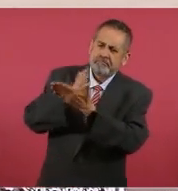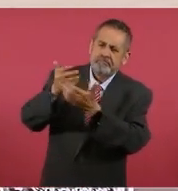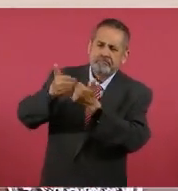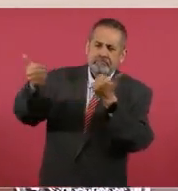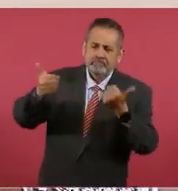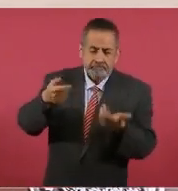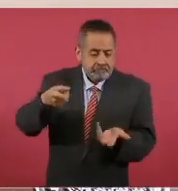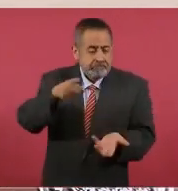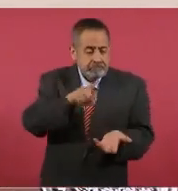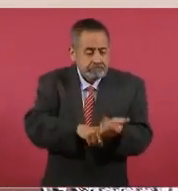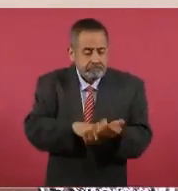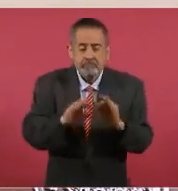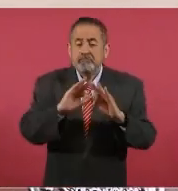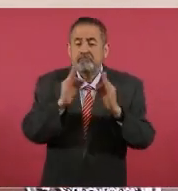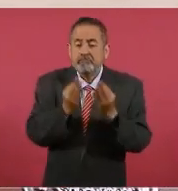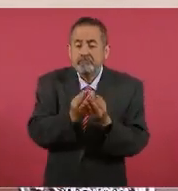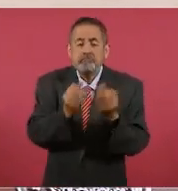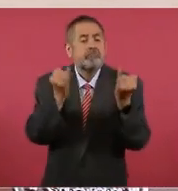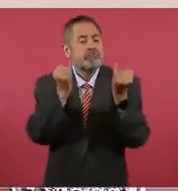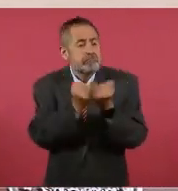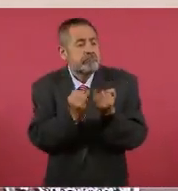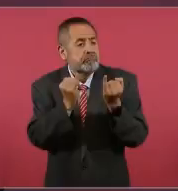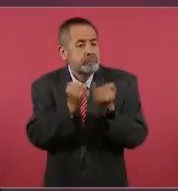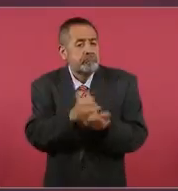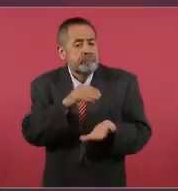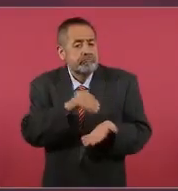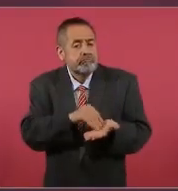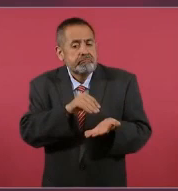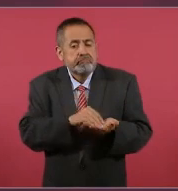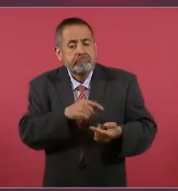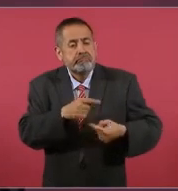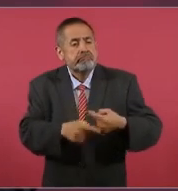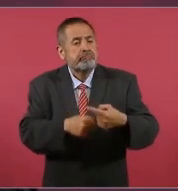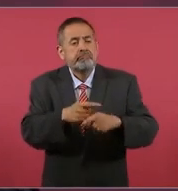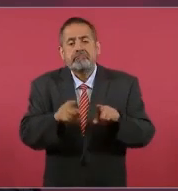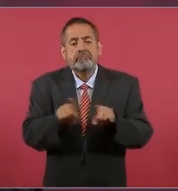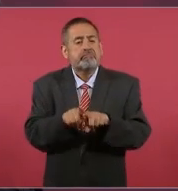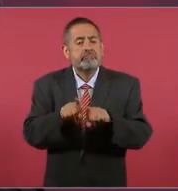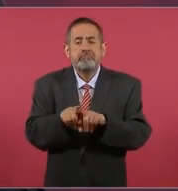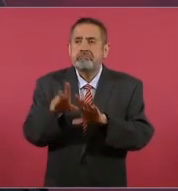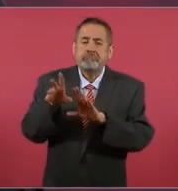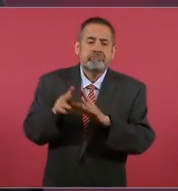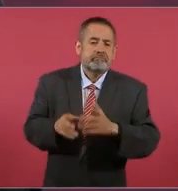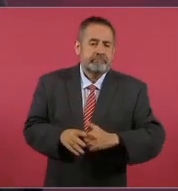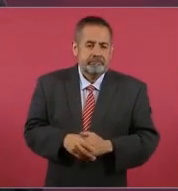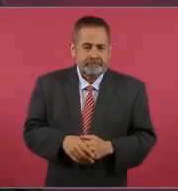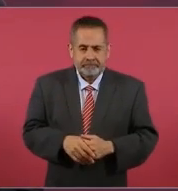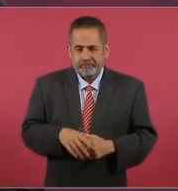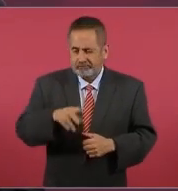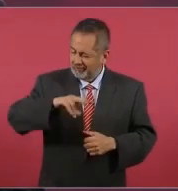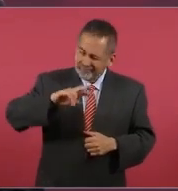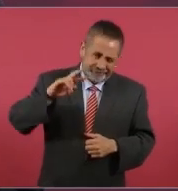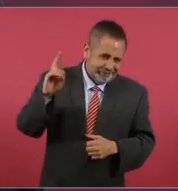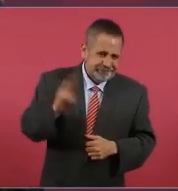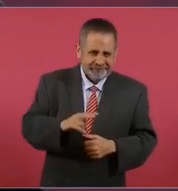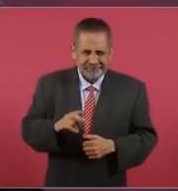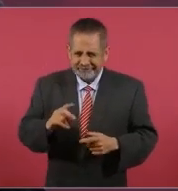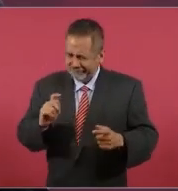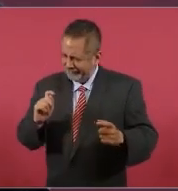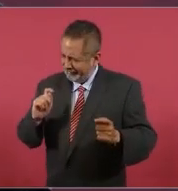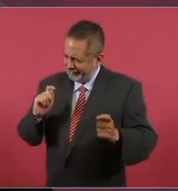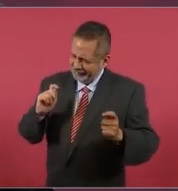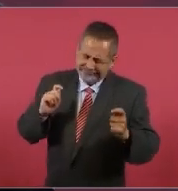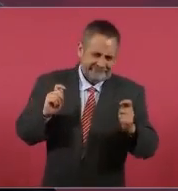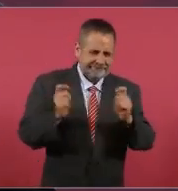estructura económica y social se mantuvo casi intacta. El primer movimiento